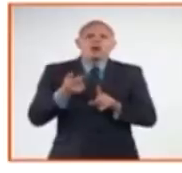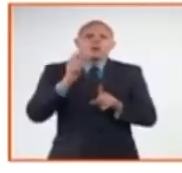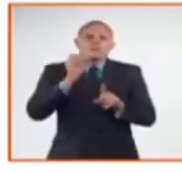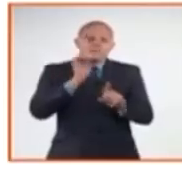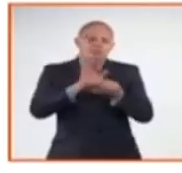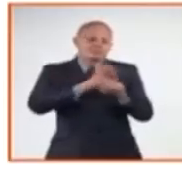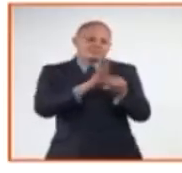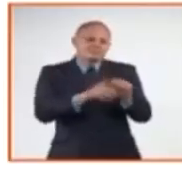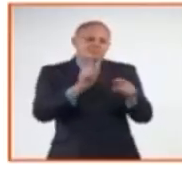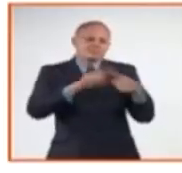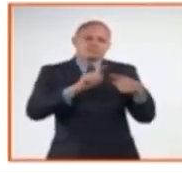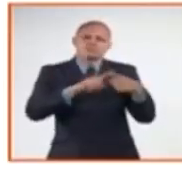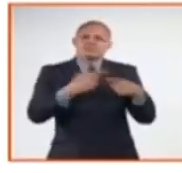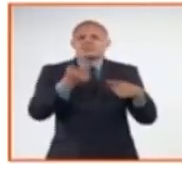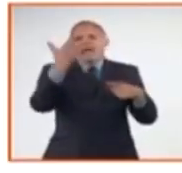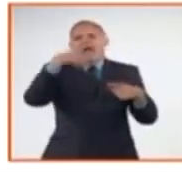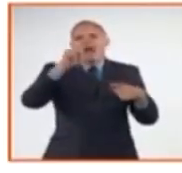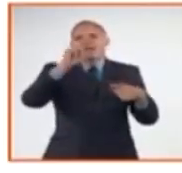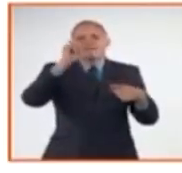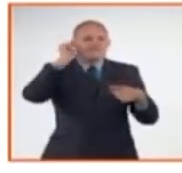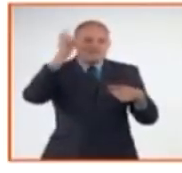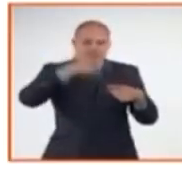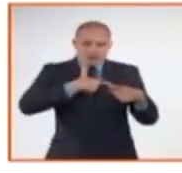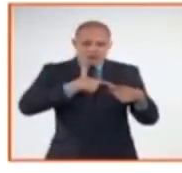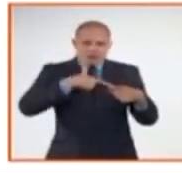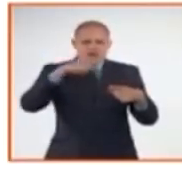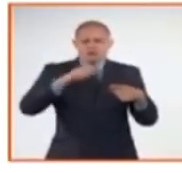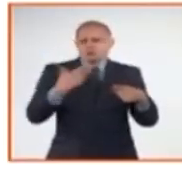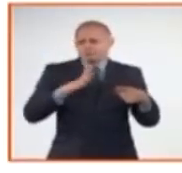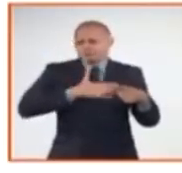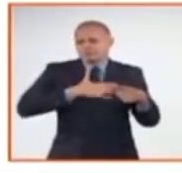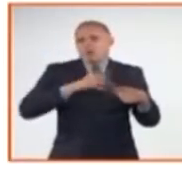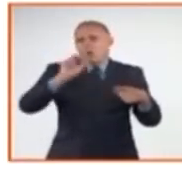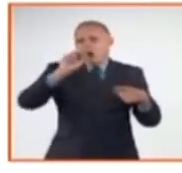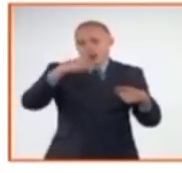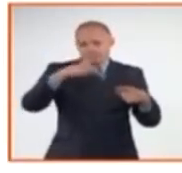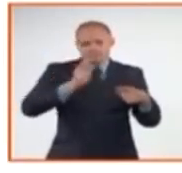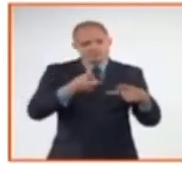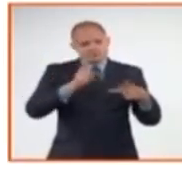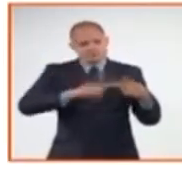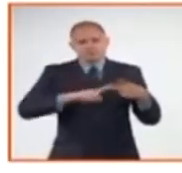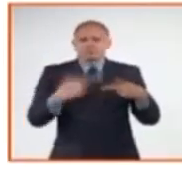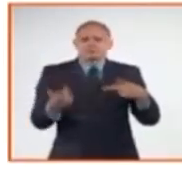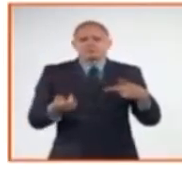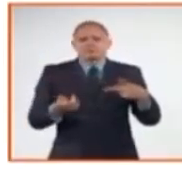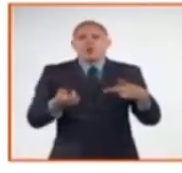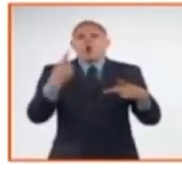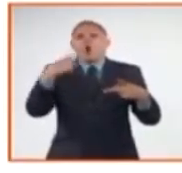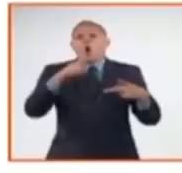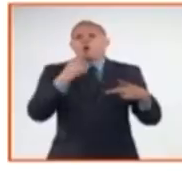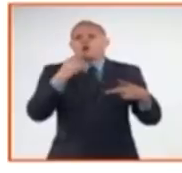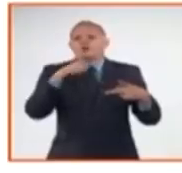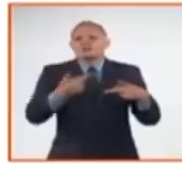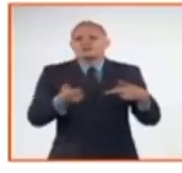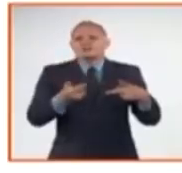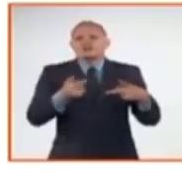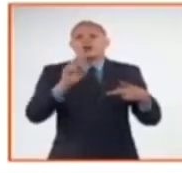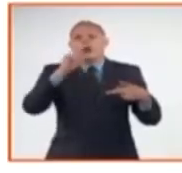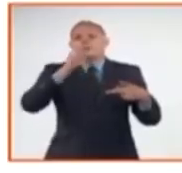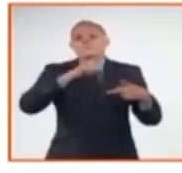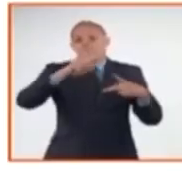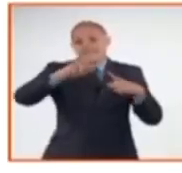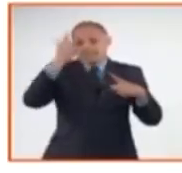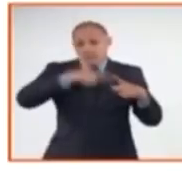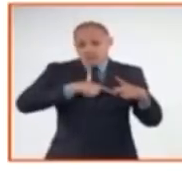india e incluso con la variante de verdad hay un nivel de neutralización importante aunque es donde se reduce este este nivel de